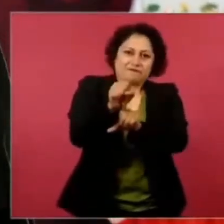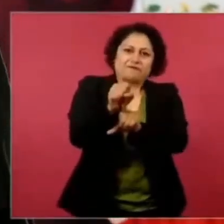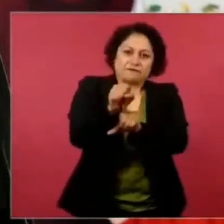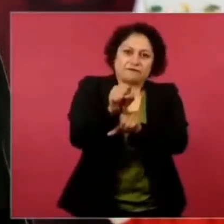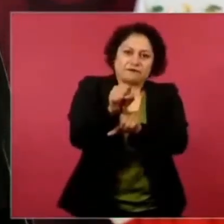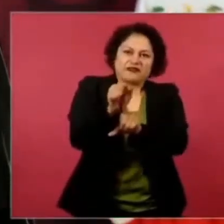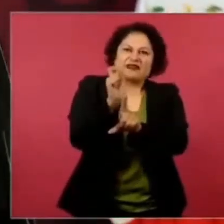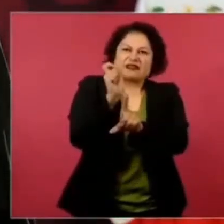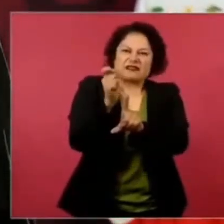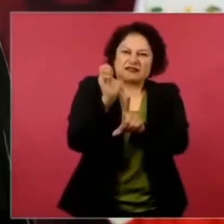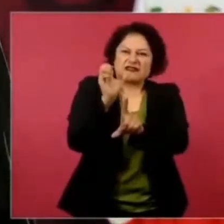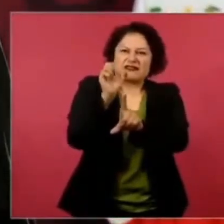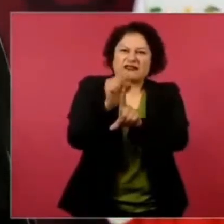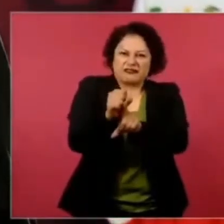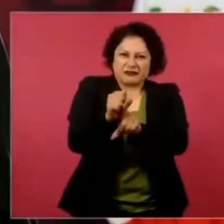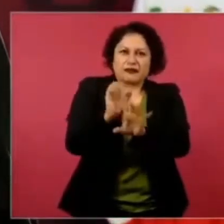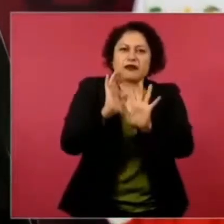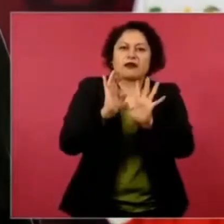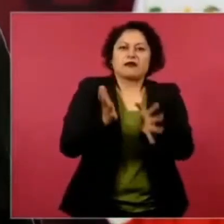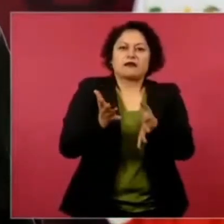servir.